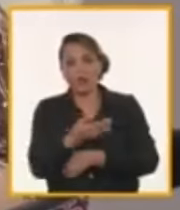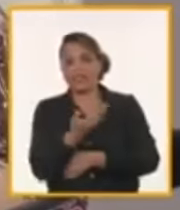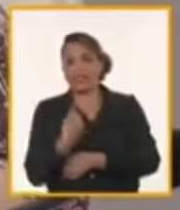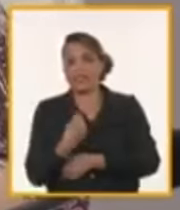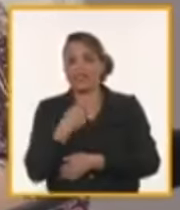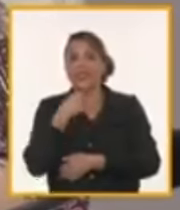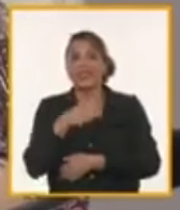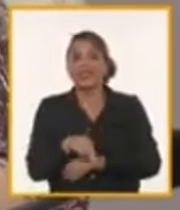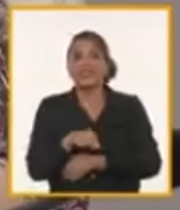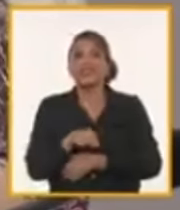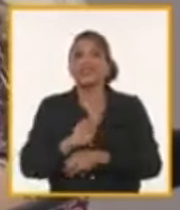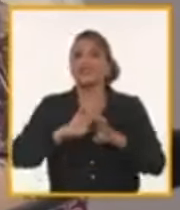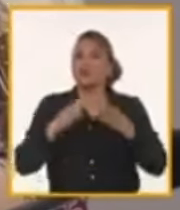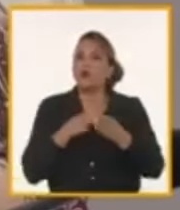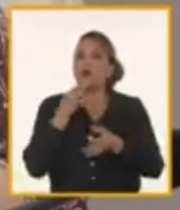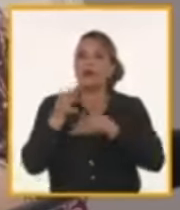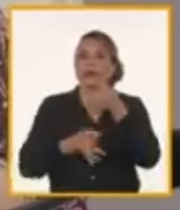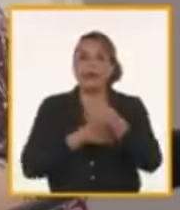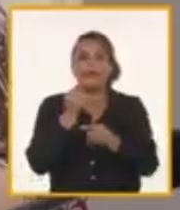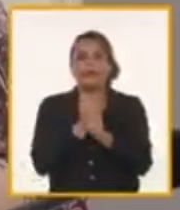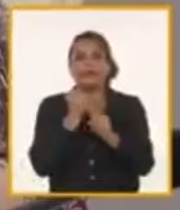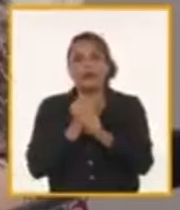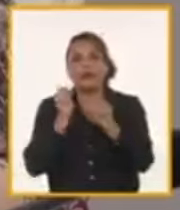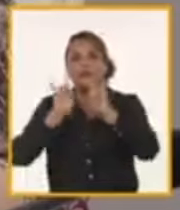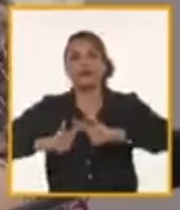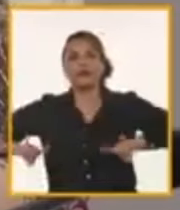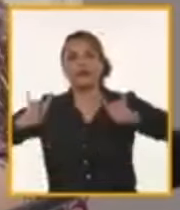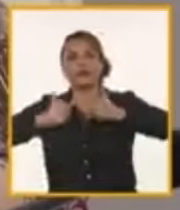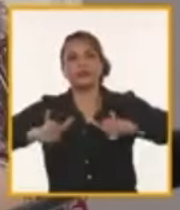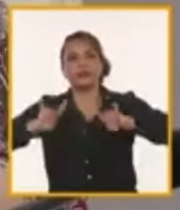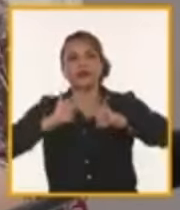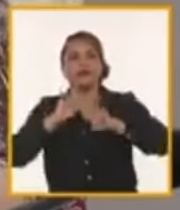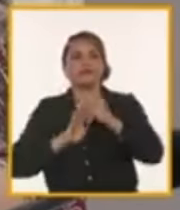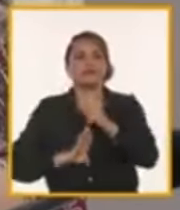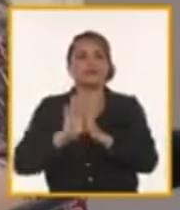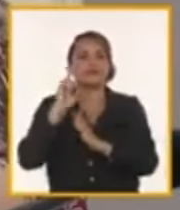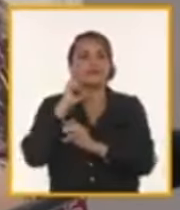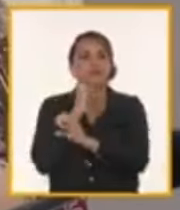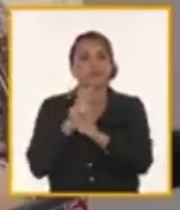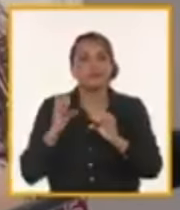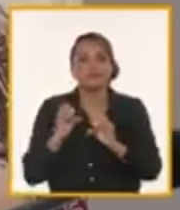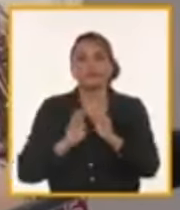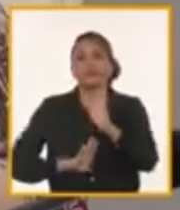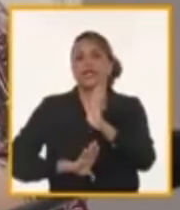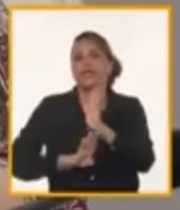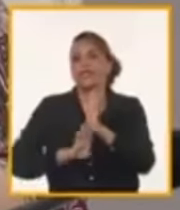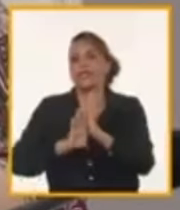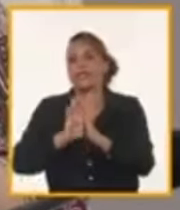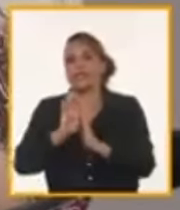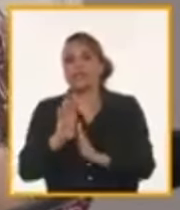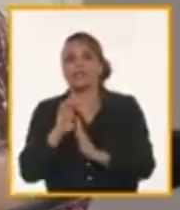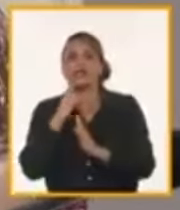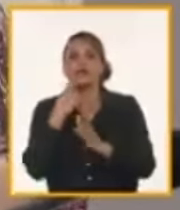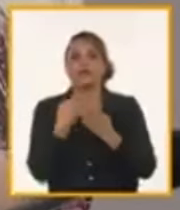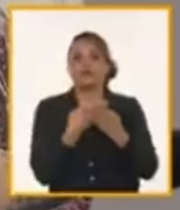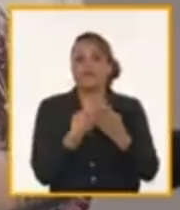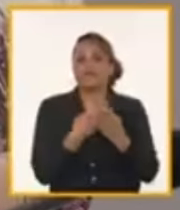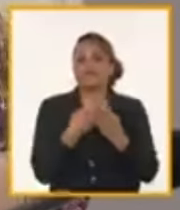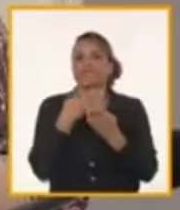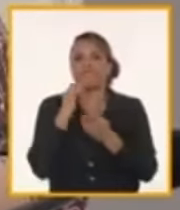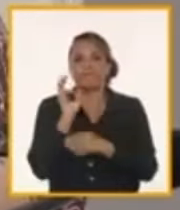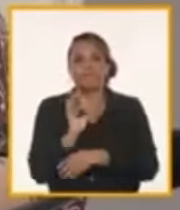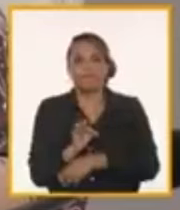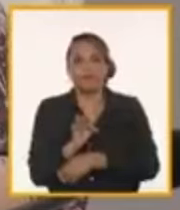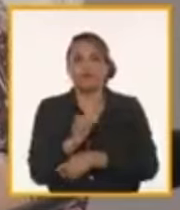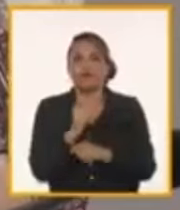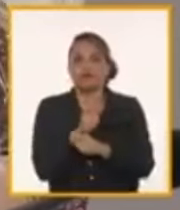organismos siempre se refieren al papel de la universidad en el desarrollo científico en el desarrollo de sus organismos de sus empresas